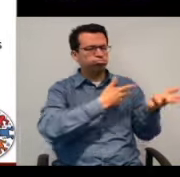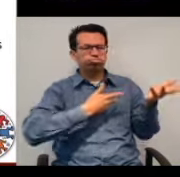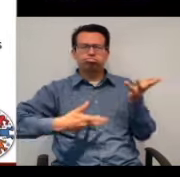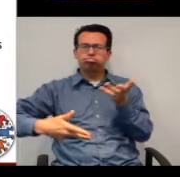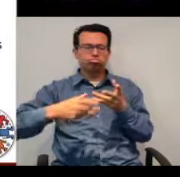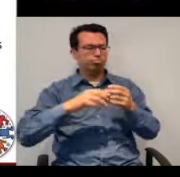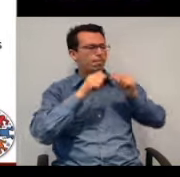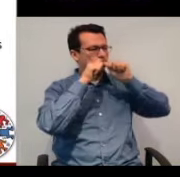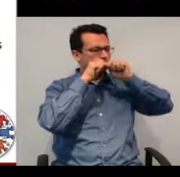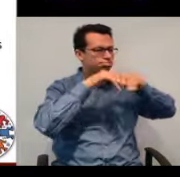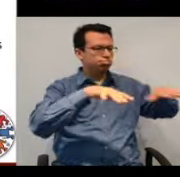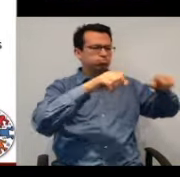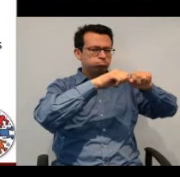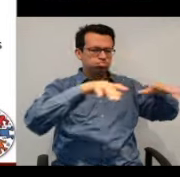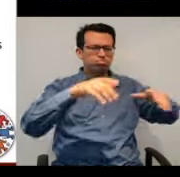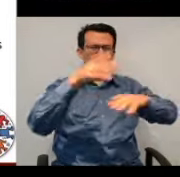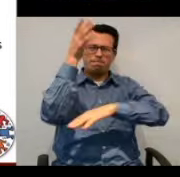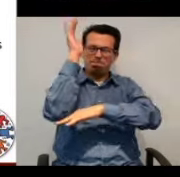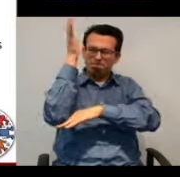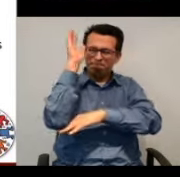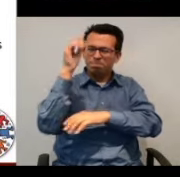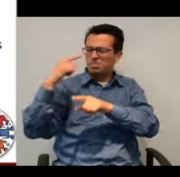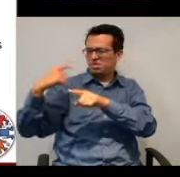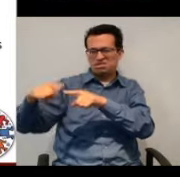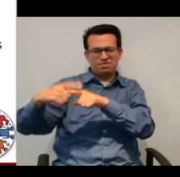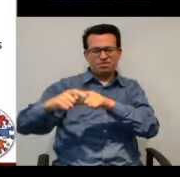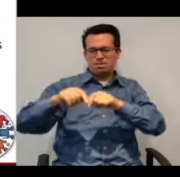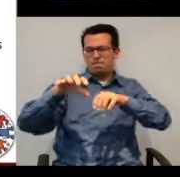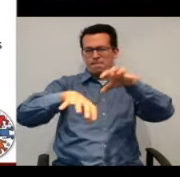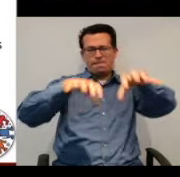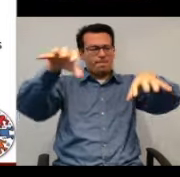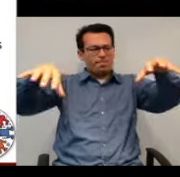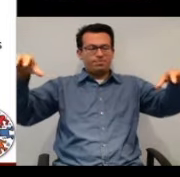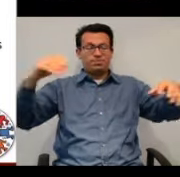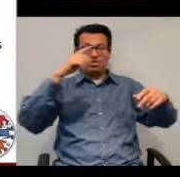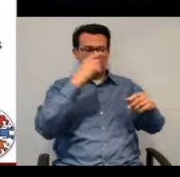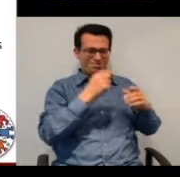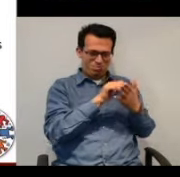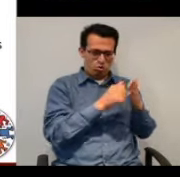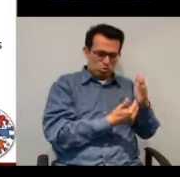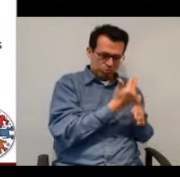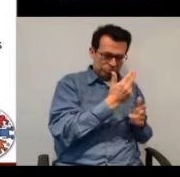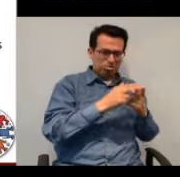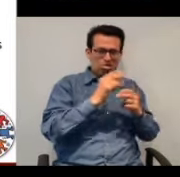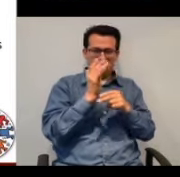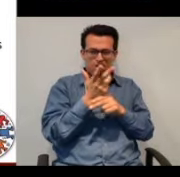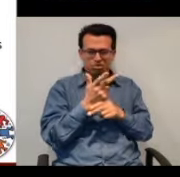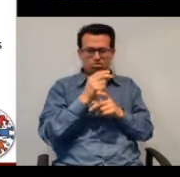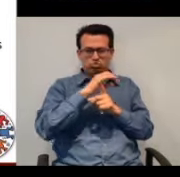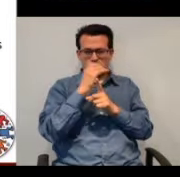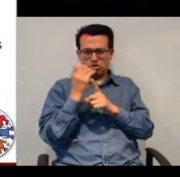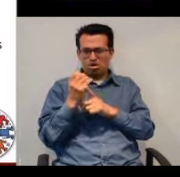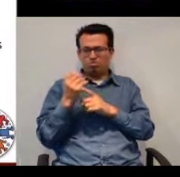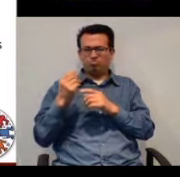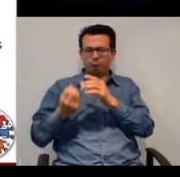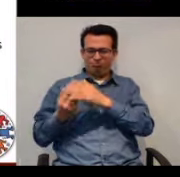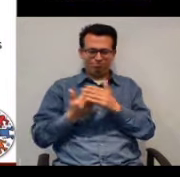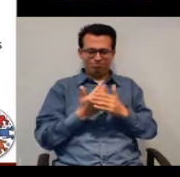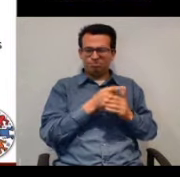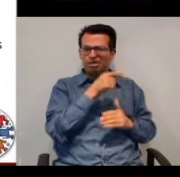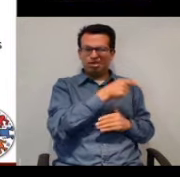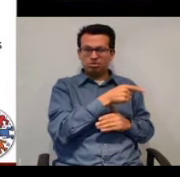Los espacios de investigación, innovación, creación artística y cultural permiten y dan la